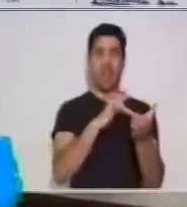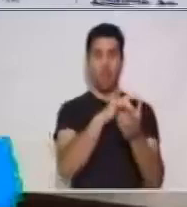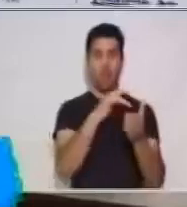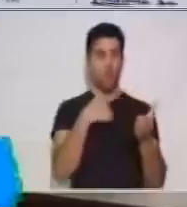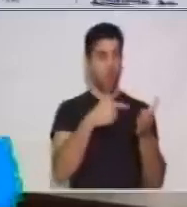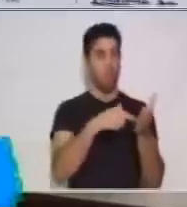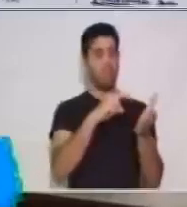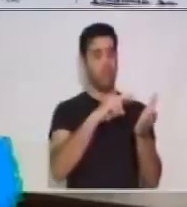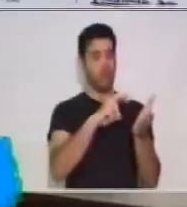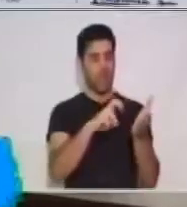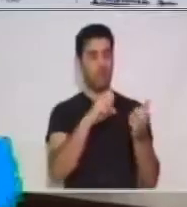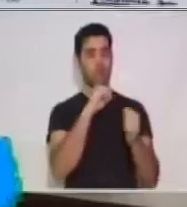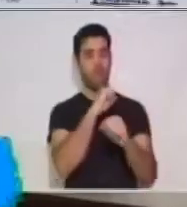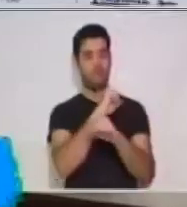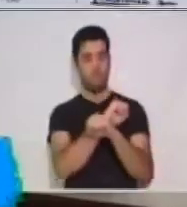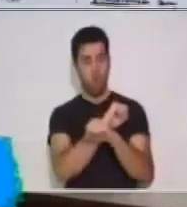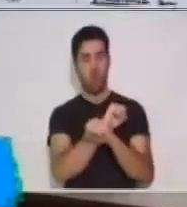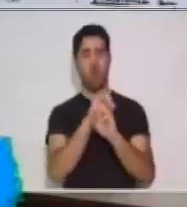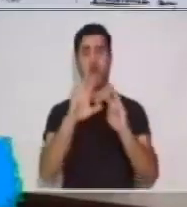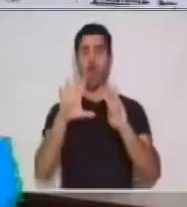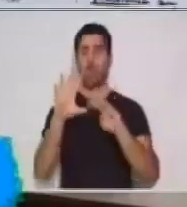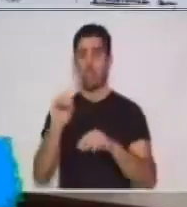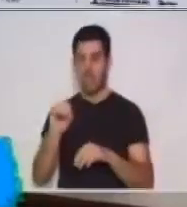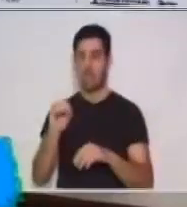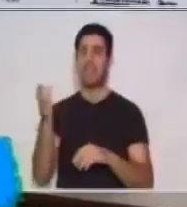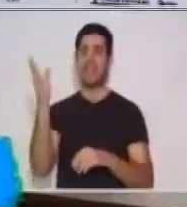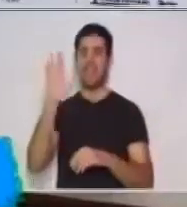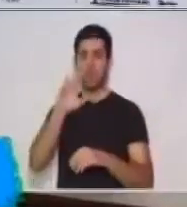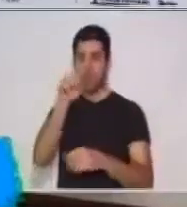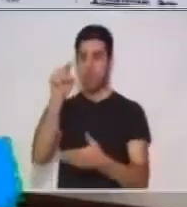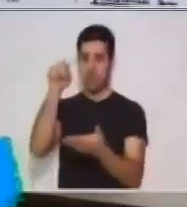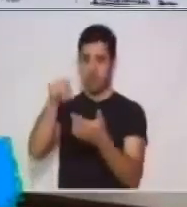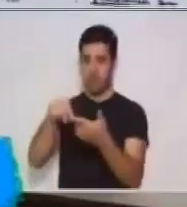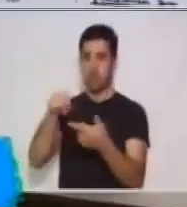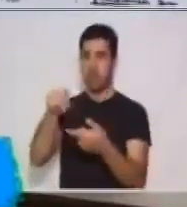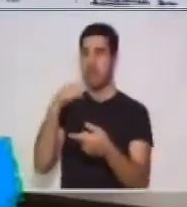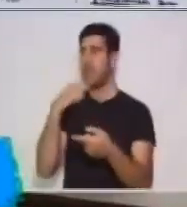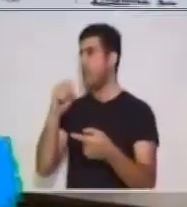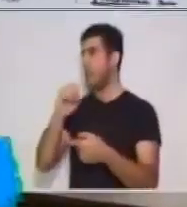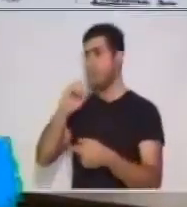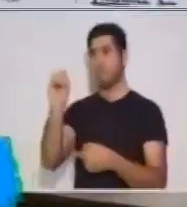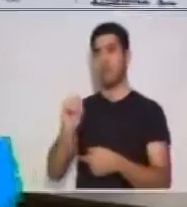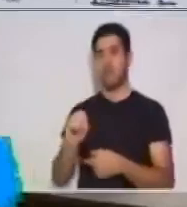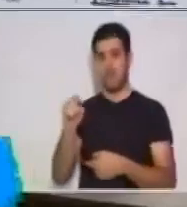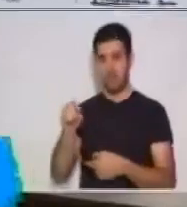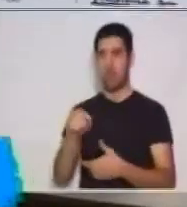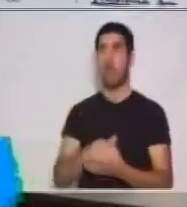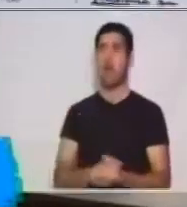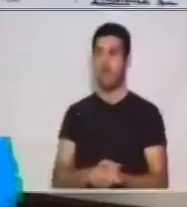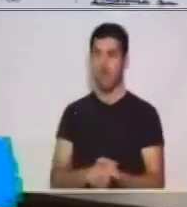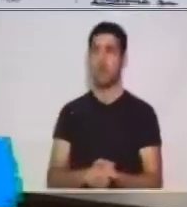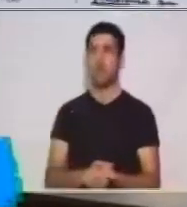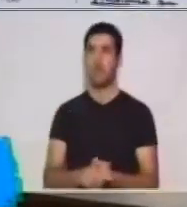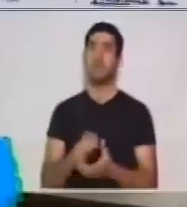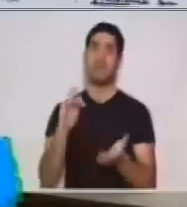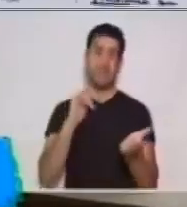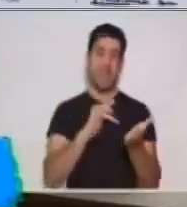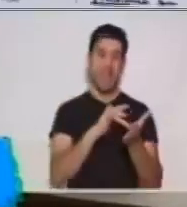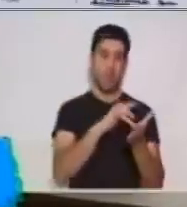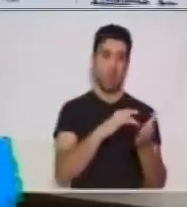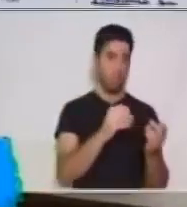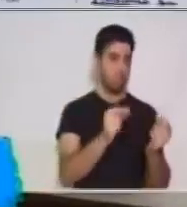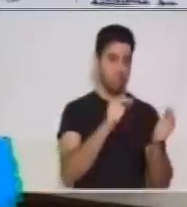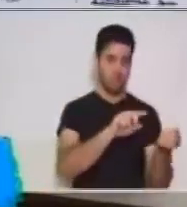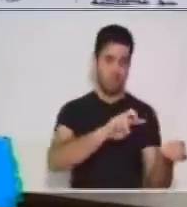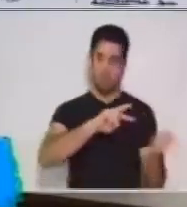calculadora, multiplico por el 80 y luego la tecla de porcentaje me da 160. ¿Qué hace mi calculadora?